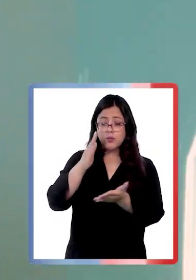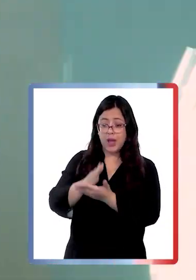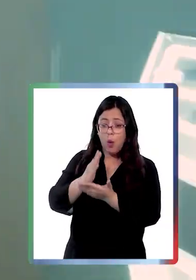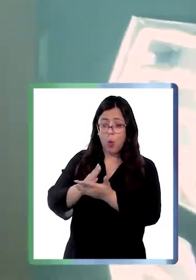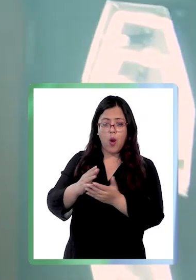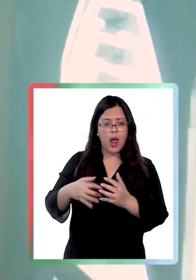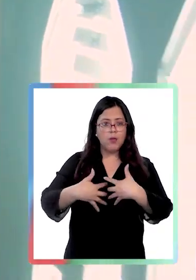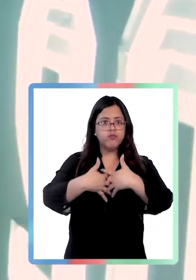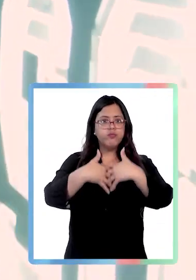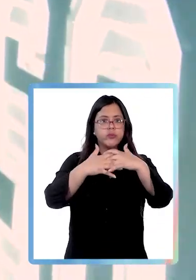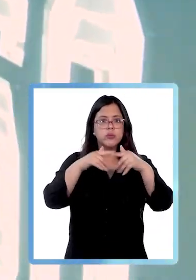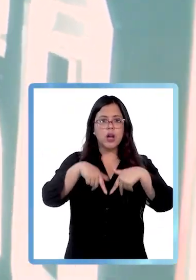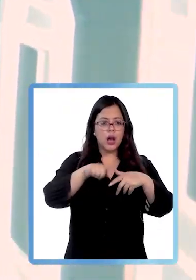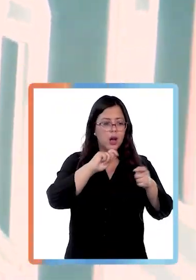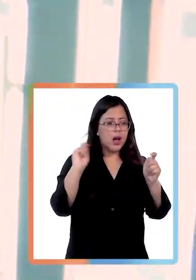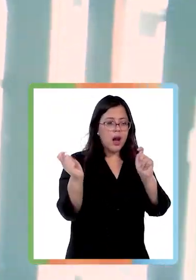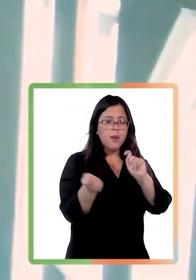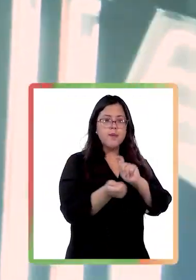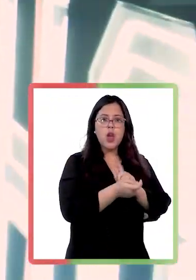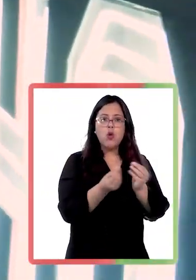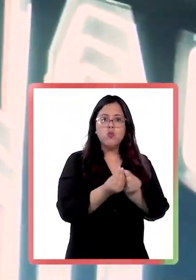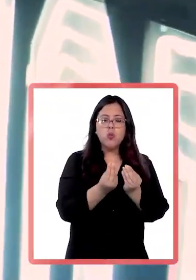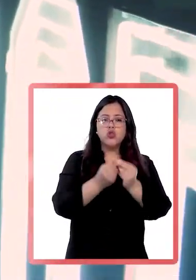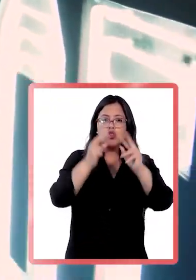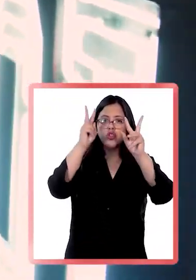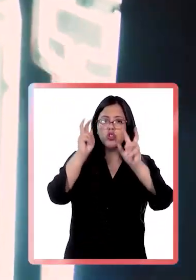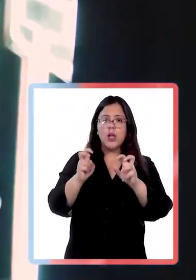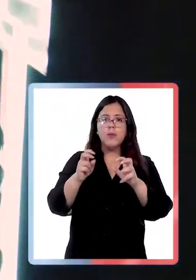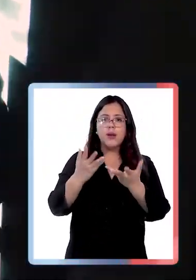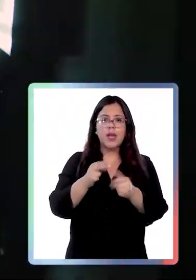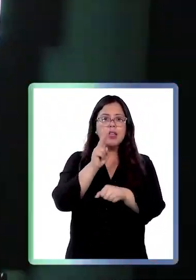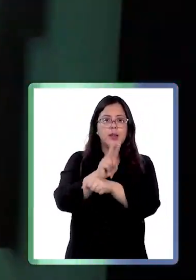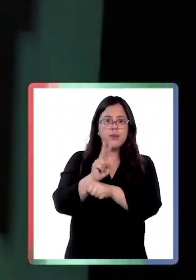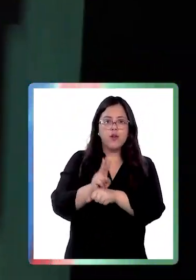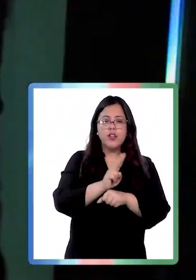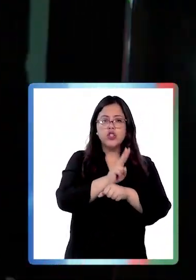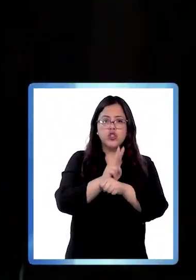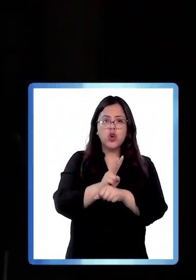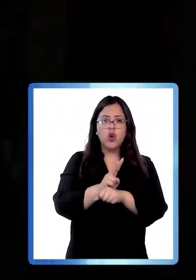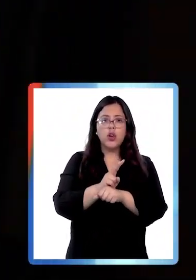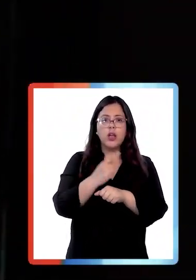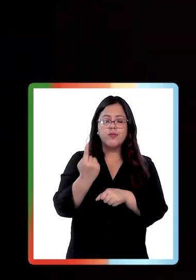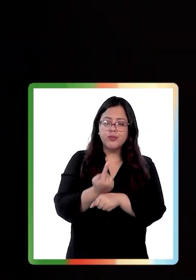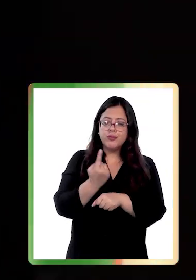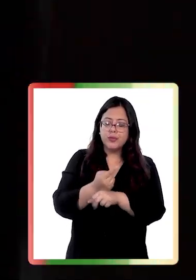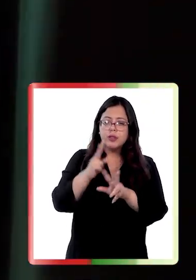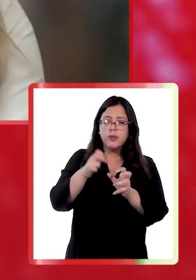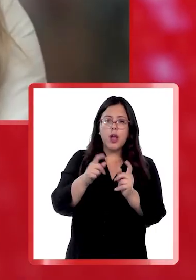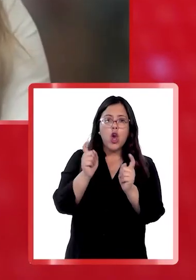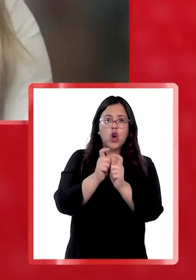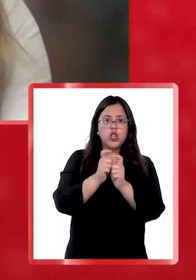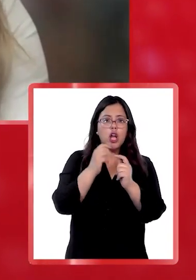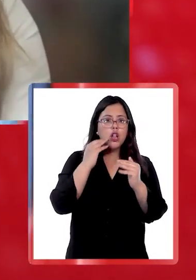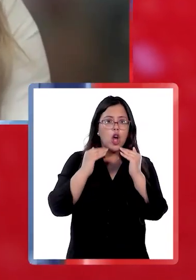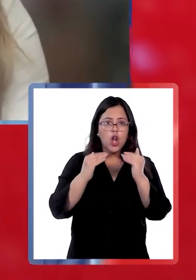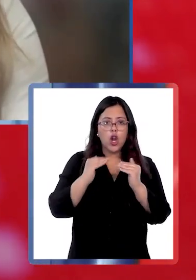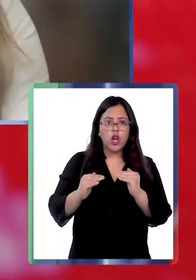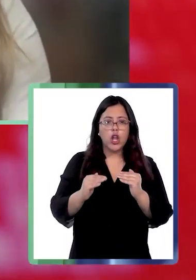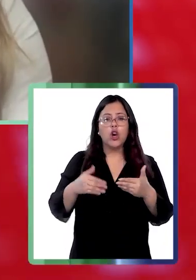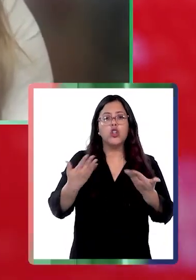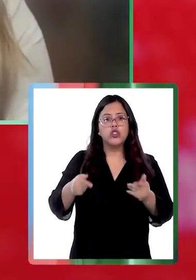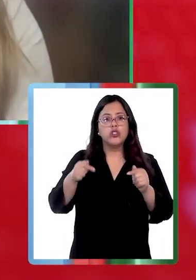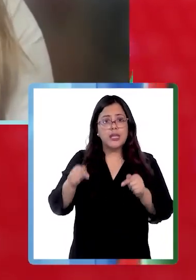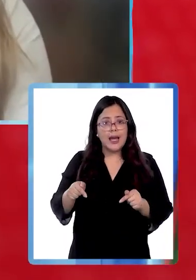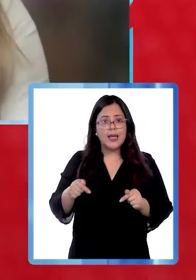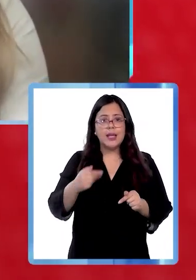sistema escolar también se reforzó mucho y hoy día ha cambiado mucho el enfrentamiento de los profesores y profesoras en relación al contacto directo con